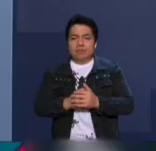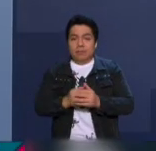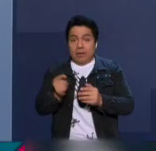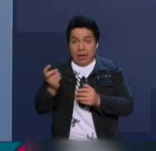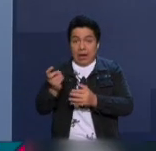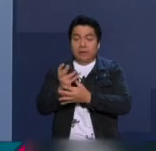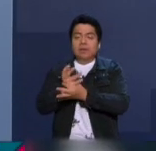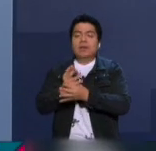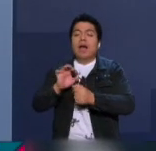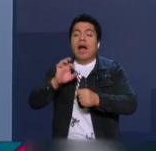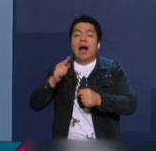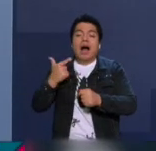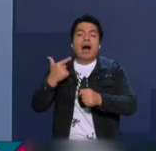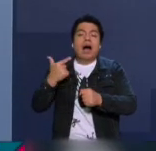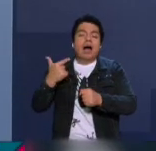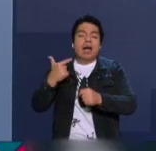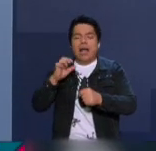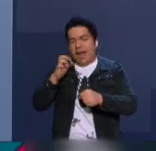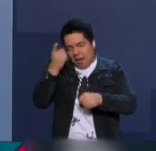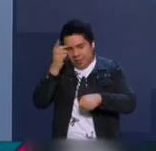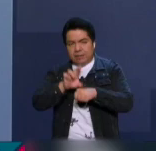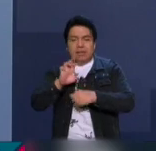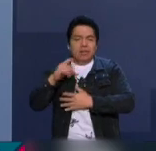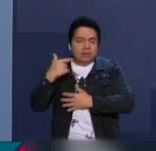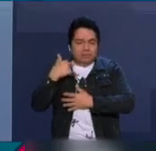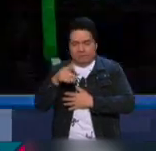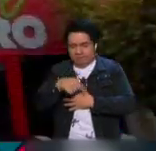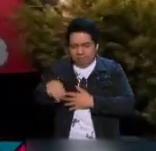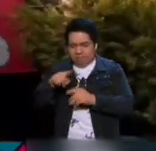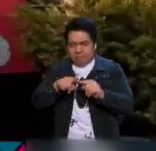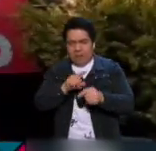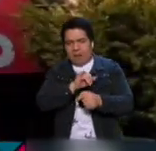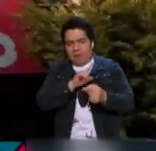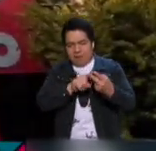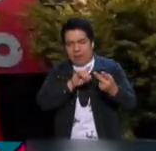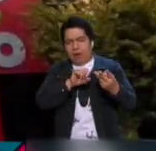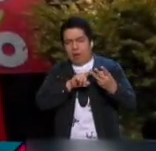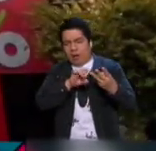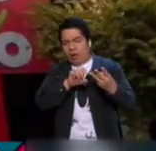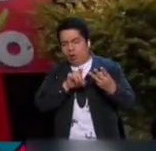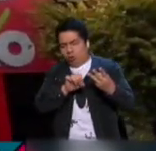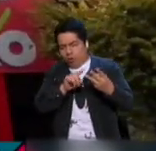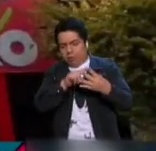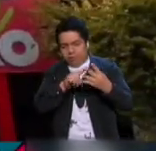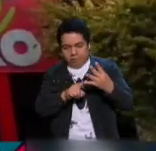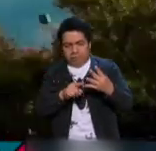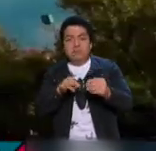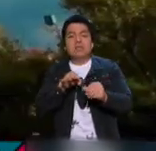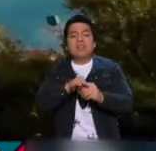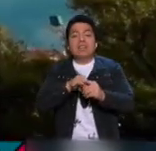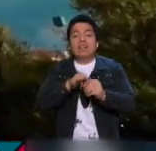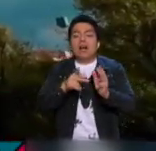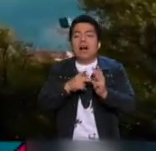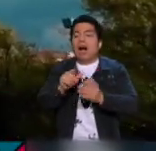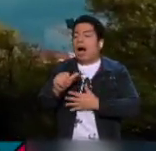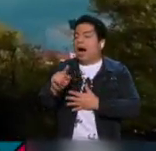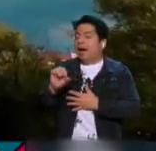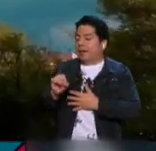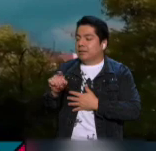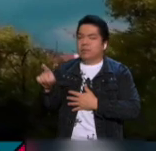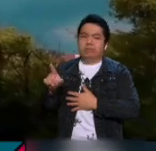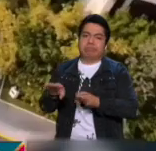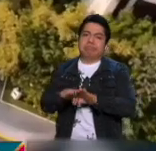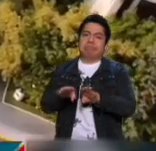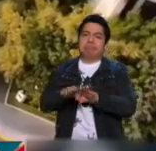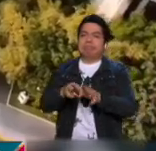Ante esto, exdirigentes del PRI como Dulce María Sauri, Pedro Joaquín Caldwell y Enrique Ochoa Reza calificaron la reelección de Alito Moreno como un